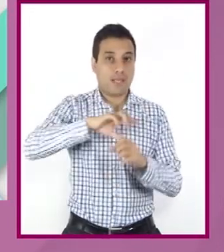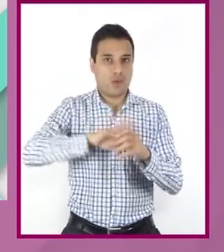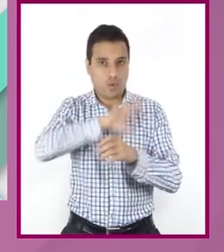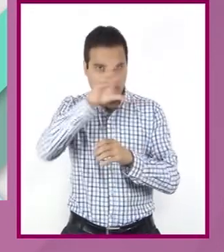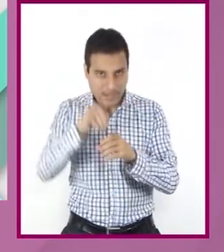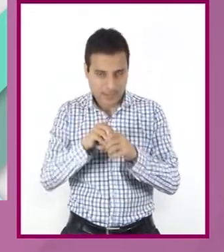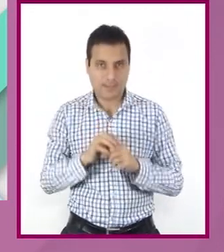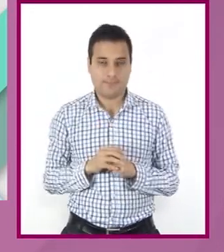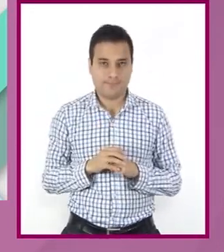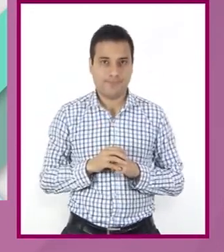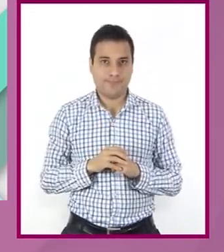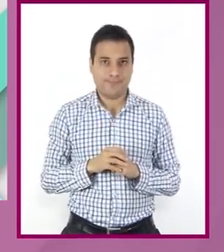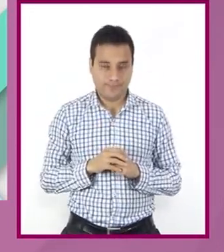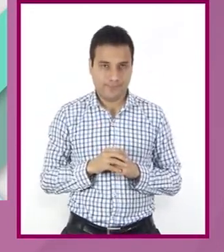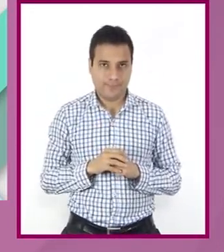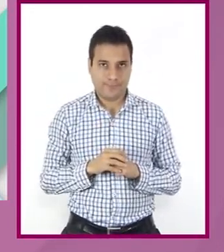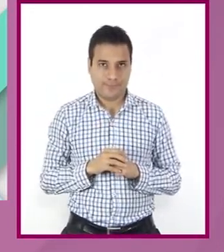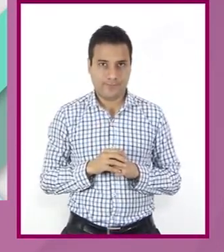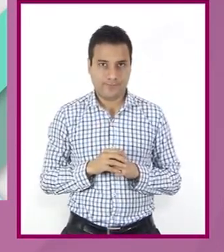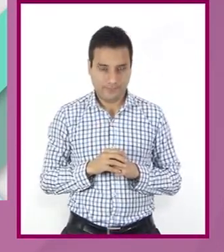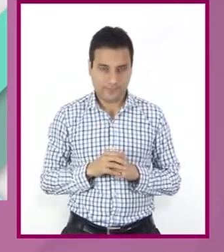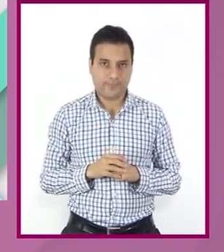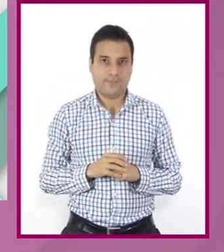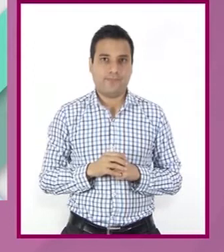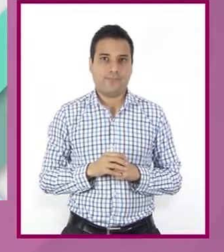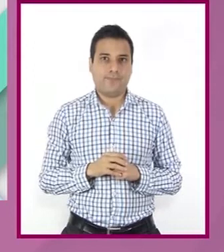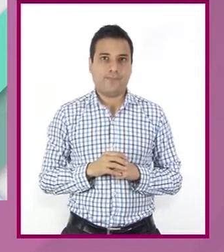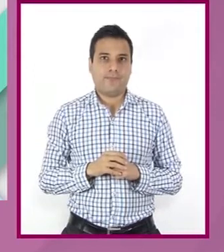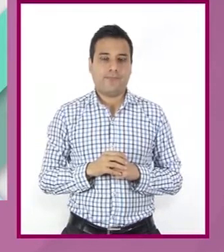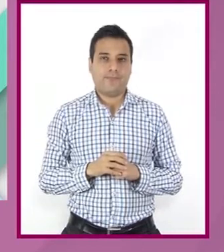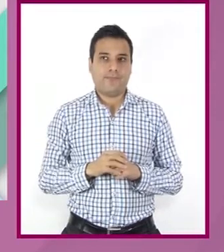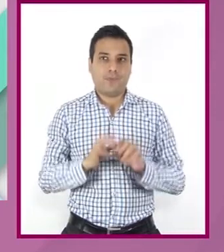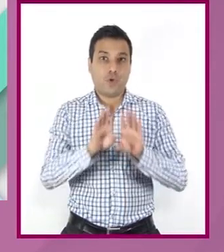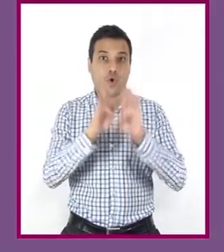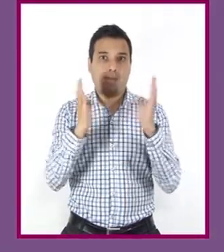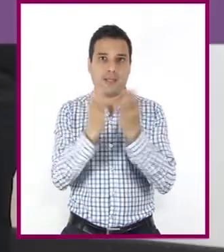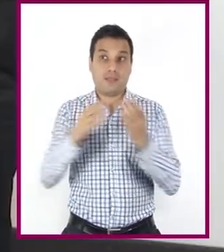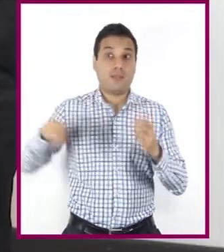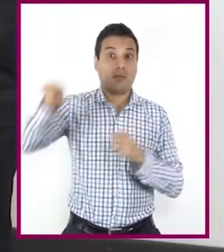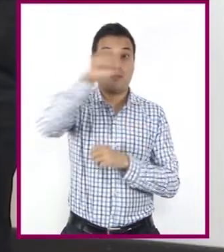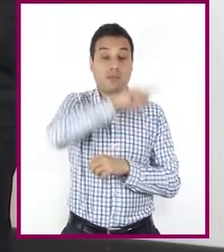deportivo equivale a dar una vuelta y media alrededor del campo de fútbol.